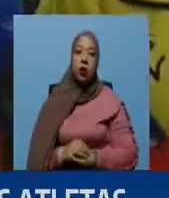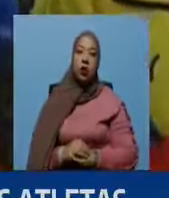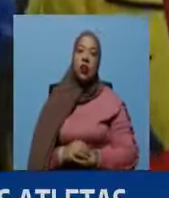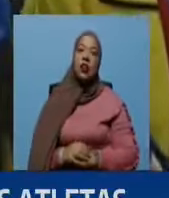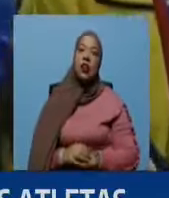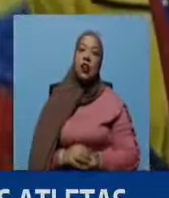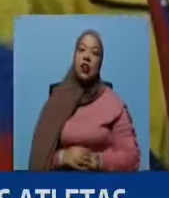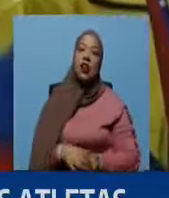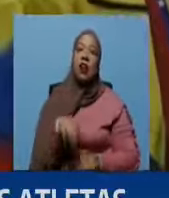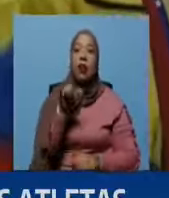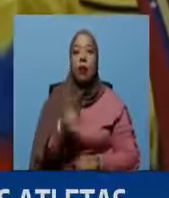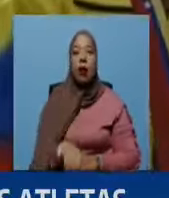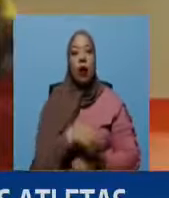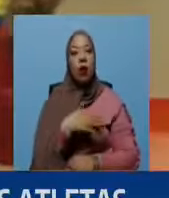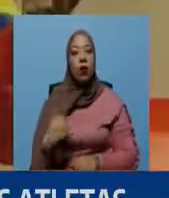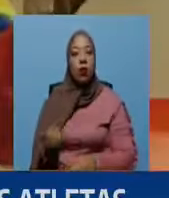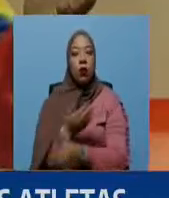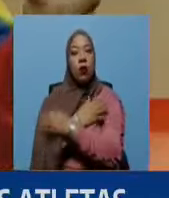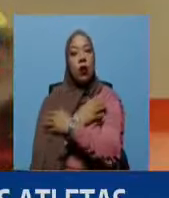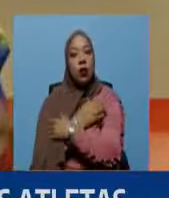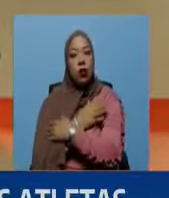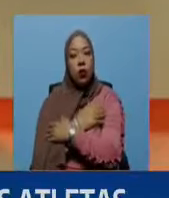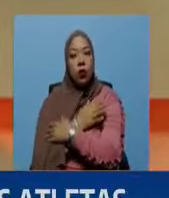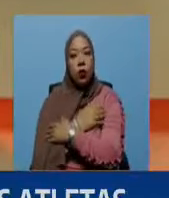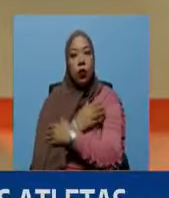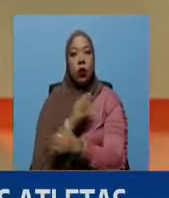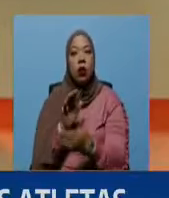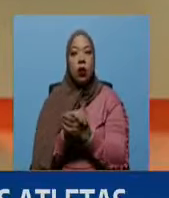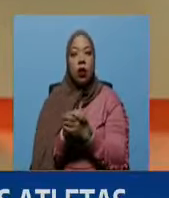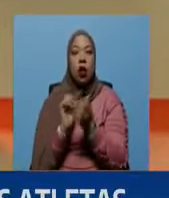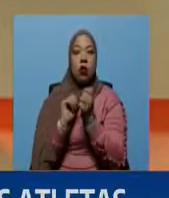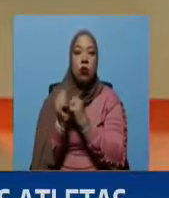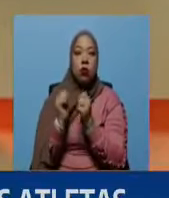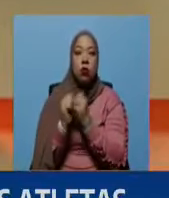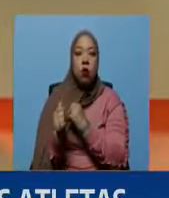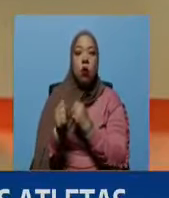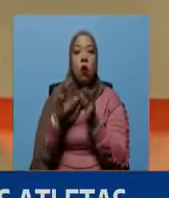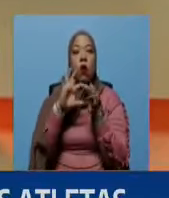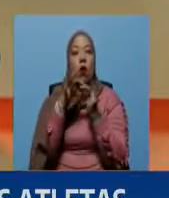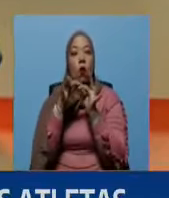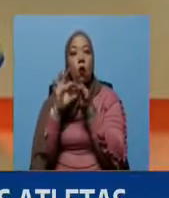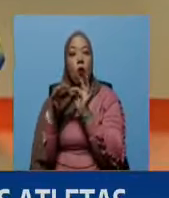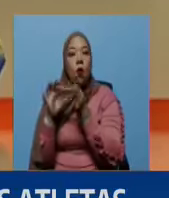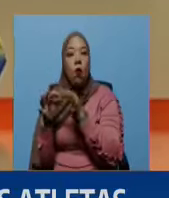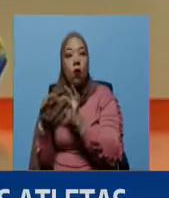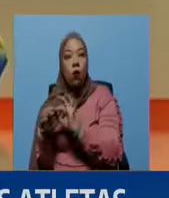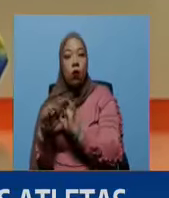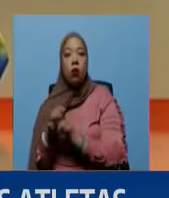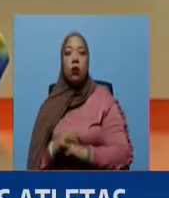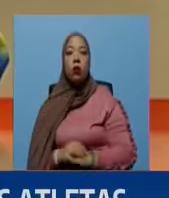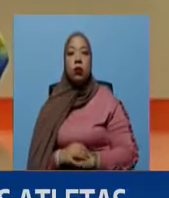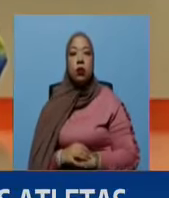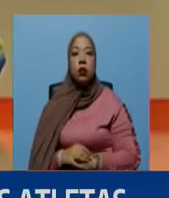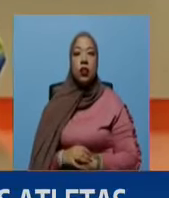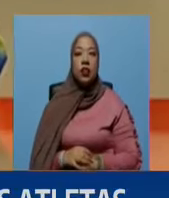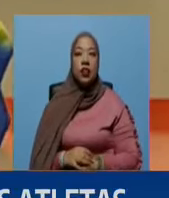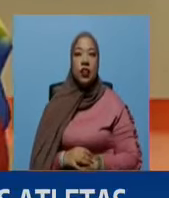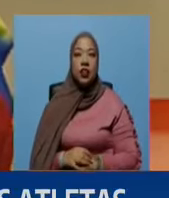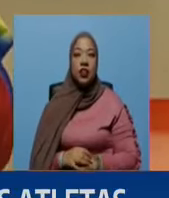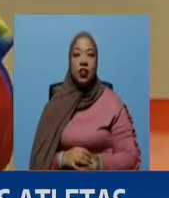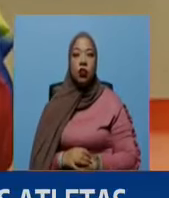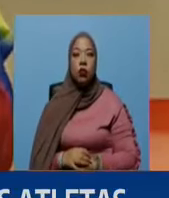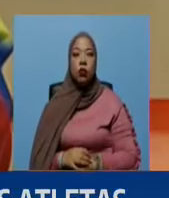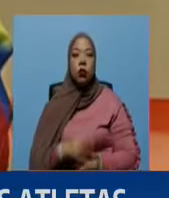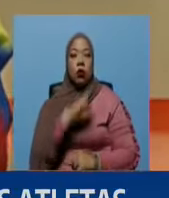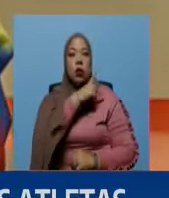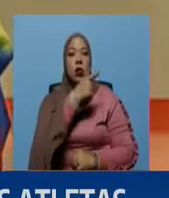También quiero felicitar a nuestros atletas olímpicos que dieron la